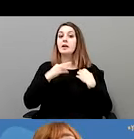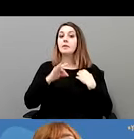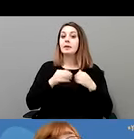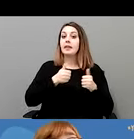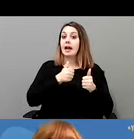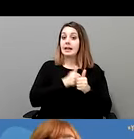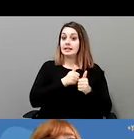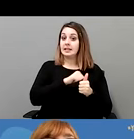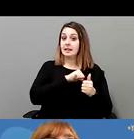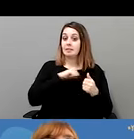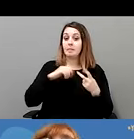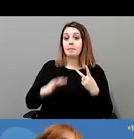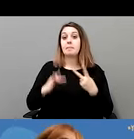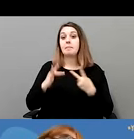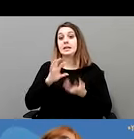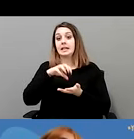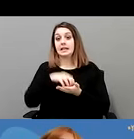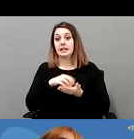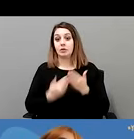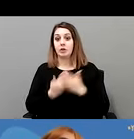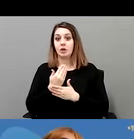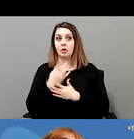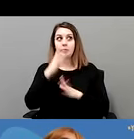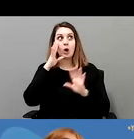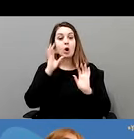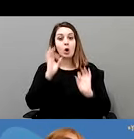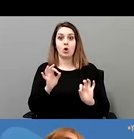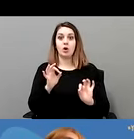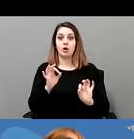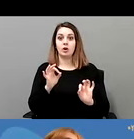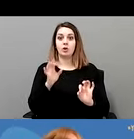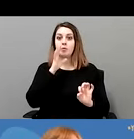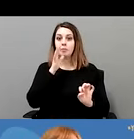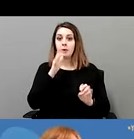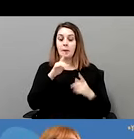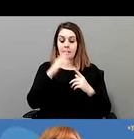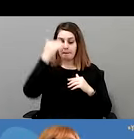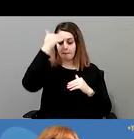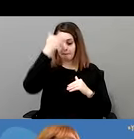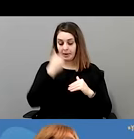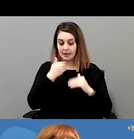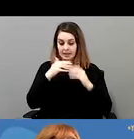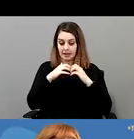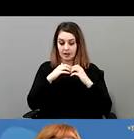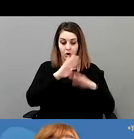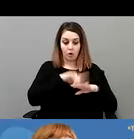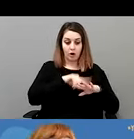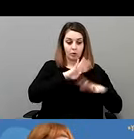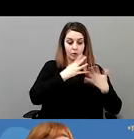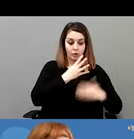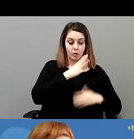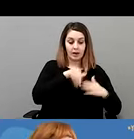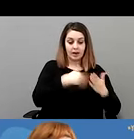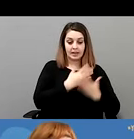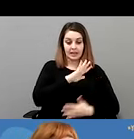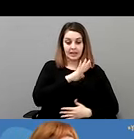asistencia personal y además ir al centro de día. Muy lógico, porque claro, una persona con parálisis cerebral va de 9 a 5 al centro de día y luego que ya